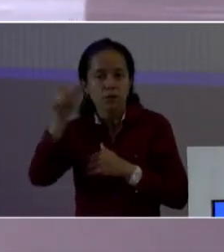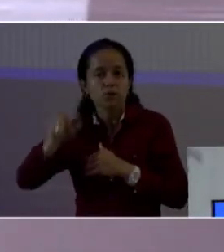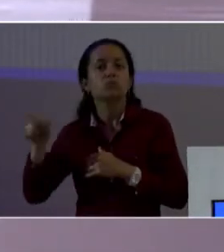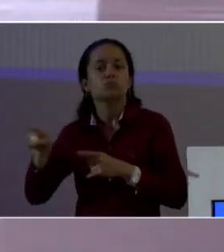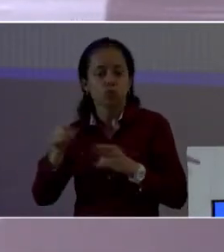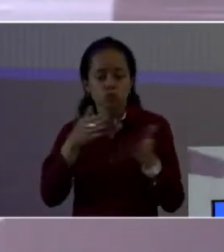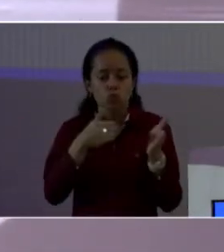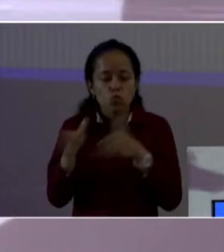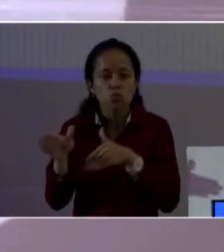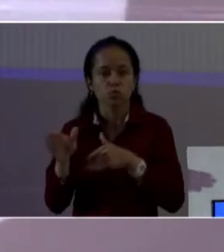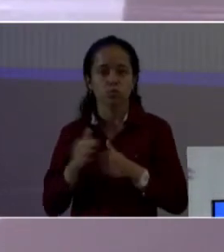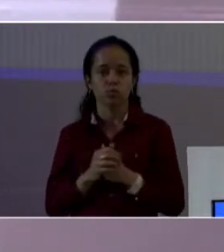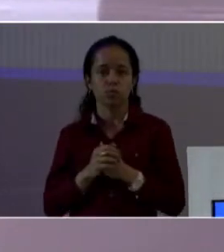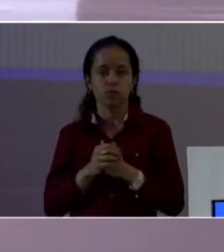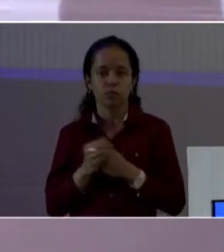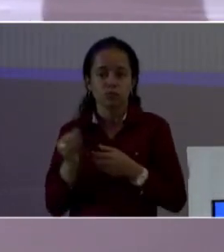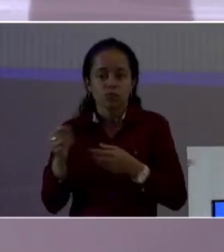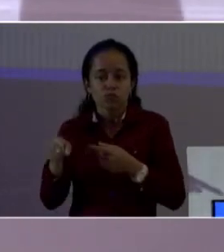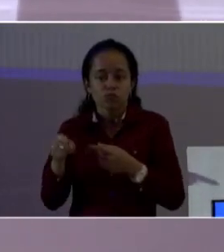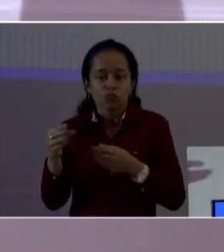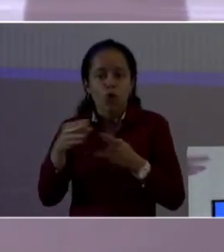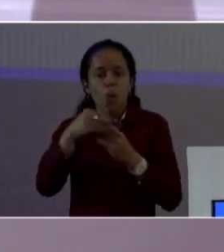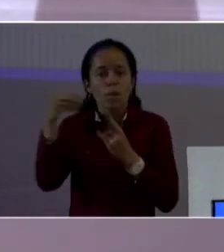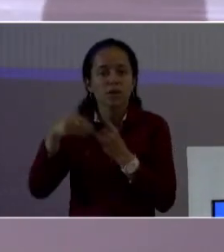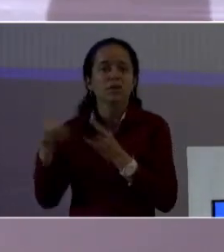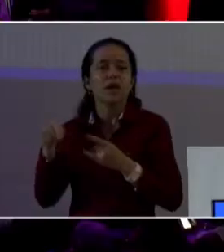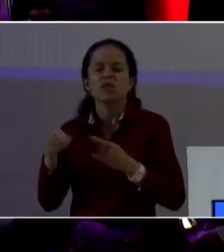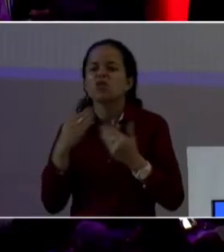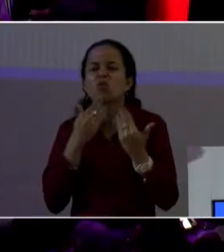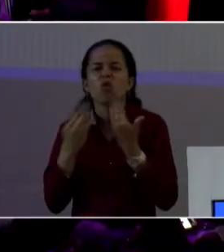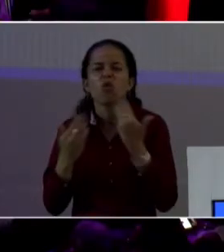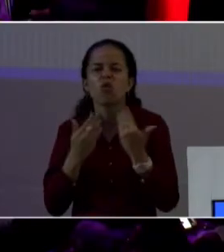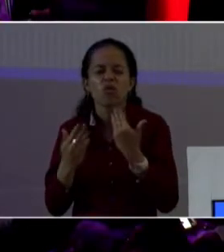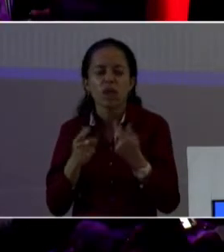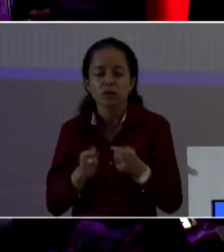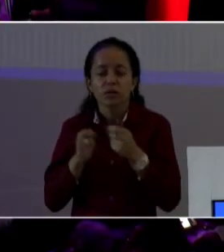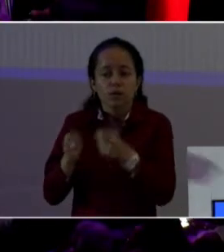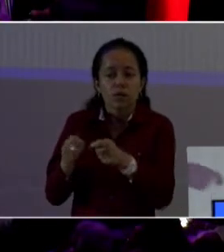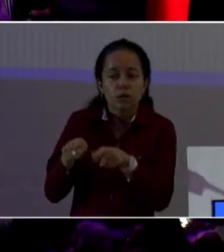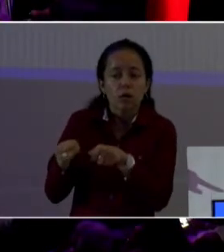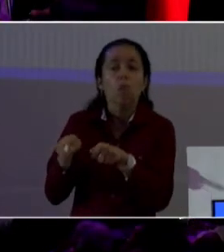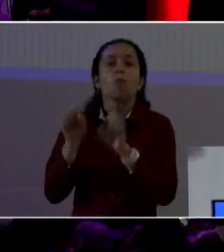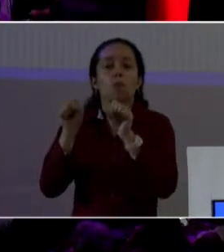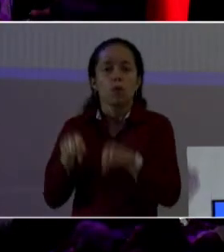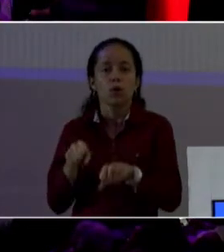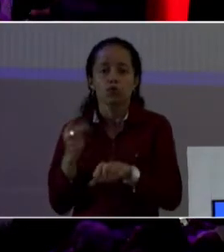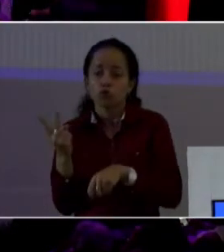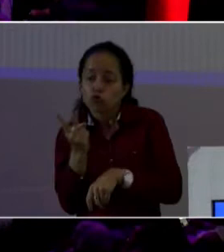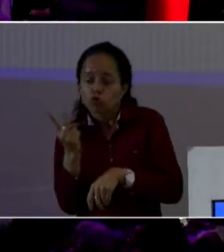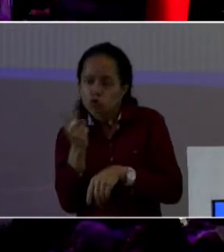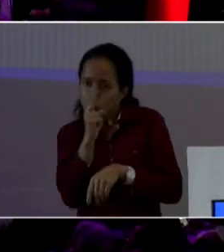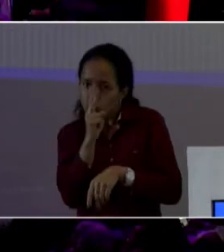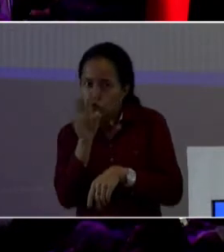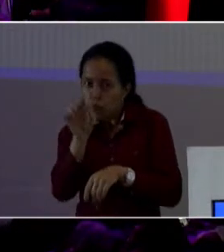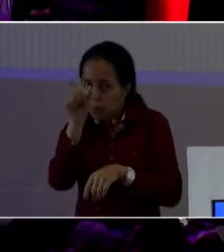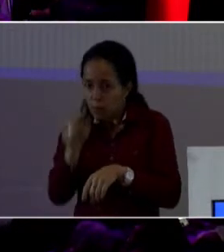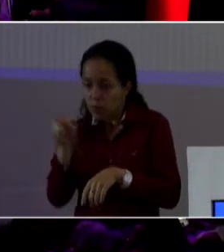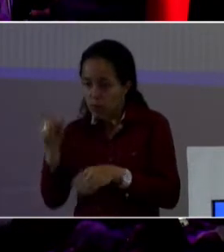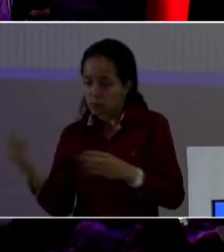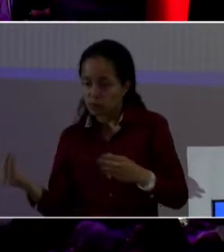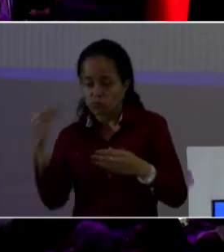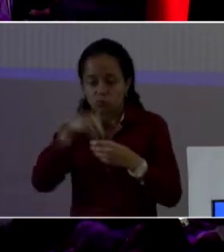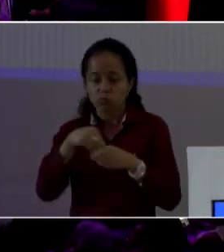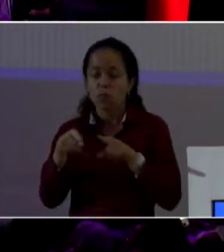esos cursos de cooperativismo. Y esta generación de confianza que nos ha permitido que hoy 2 personas del proceso de reincorporación